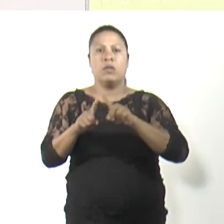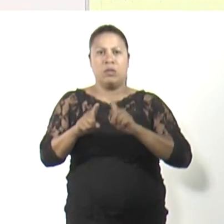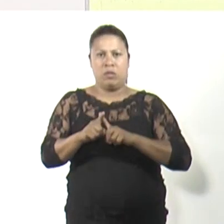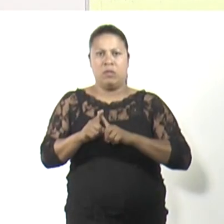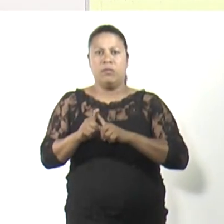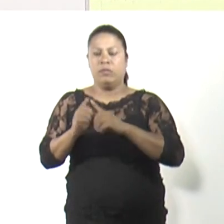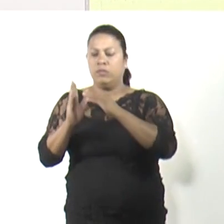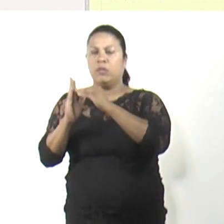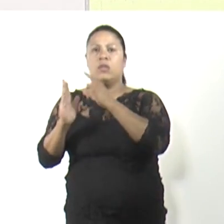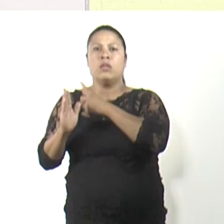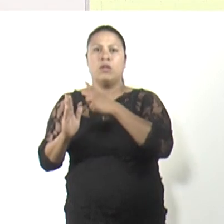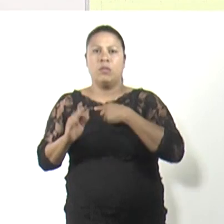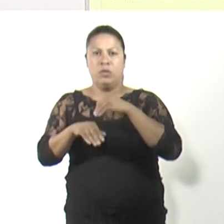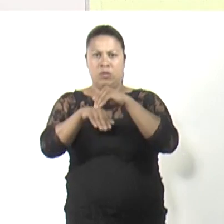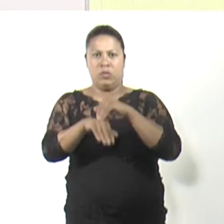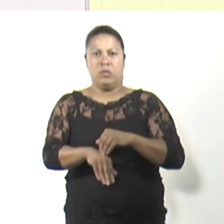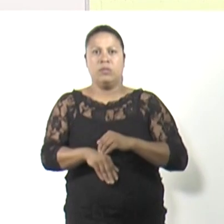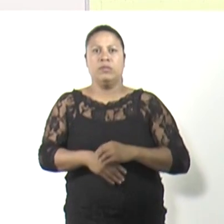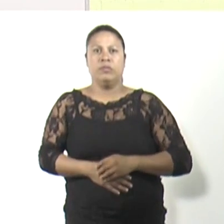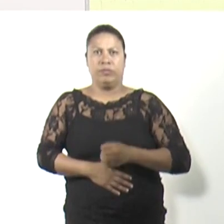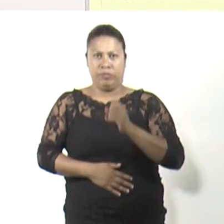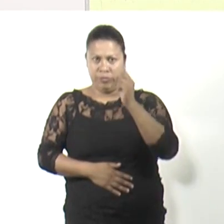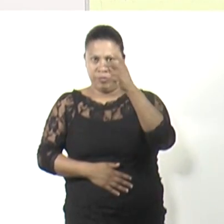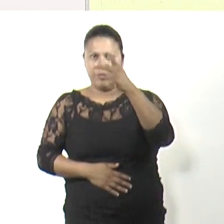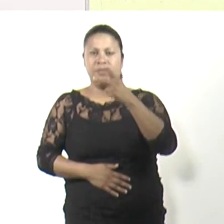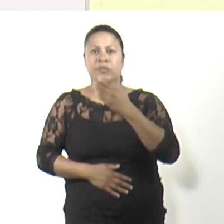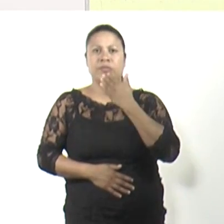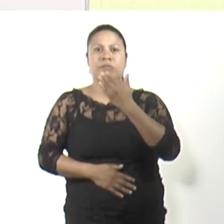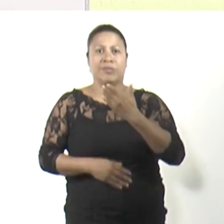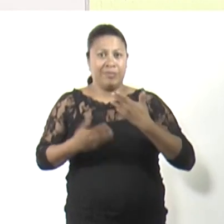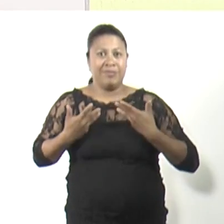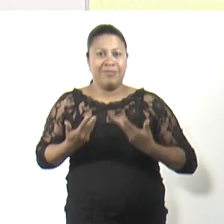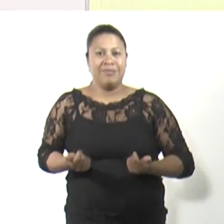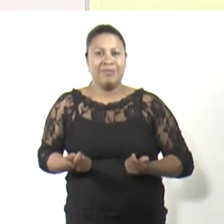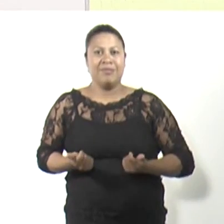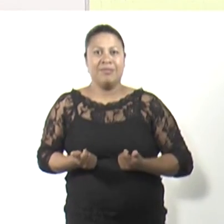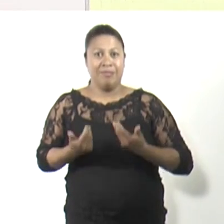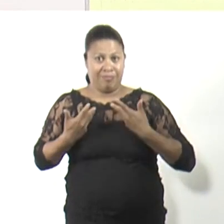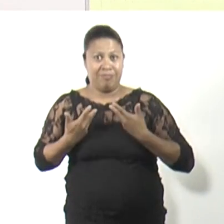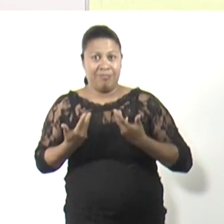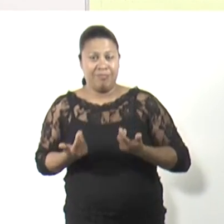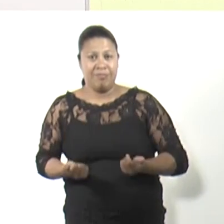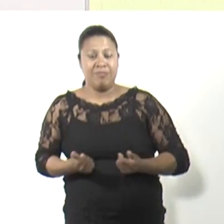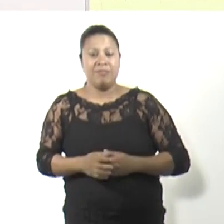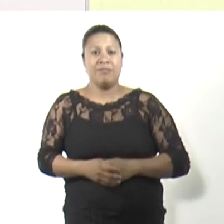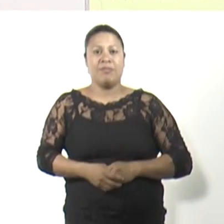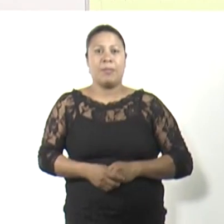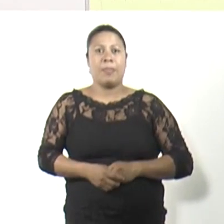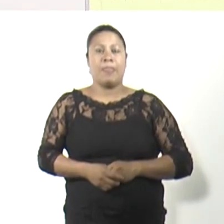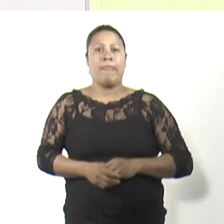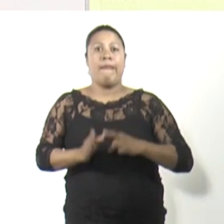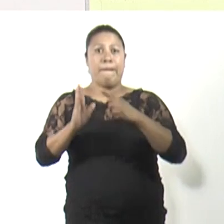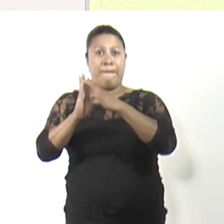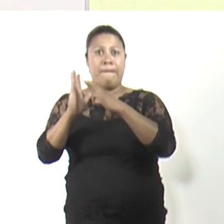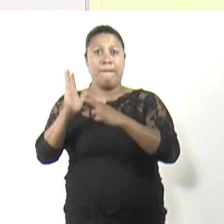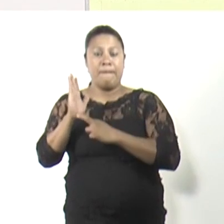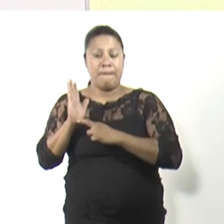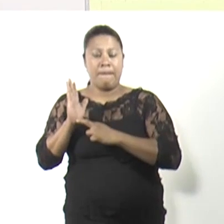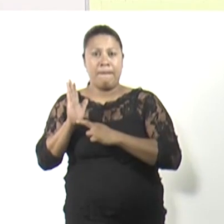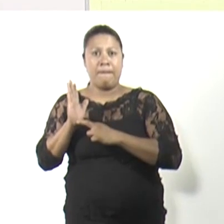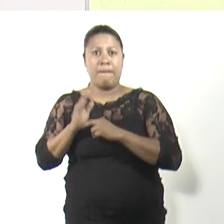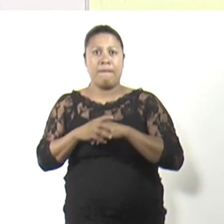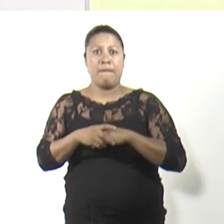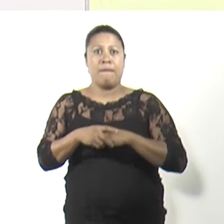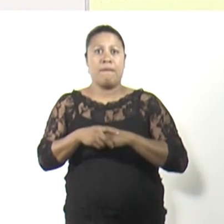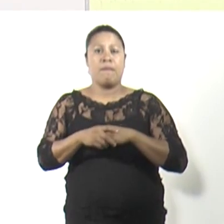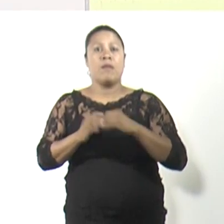preceptos. ¿Hasta ahí vamos? ¿Nos va siguiendo bien? Y que en las reglas se van a